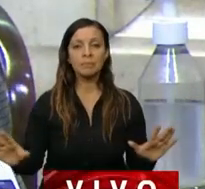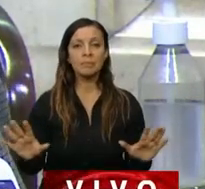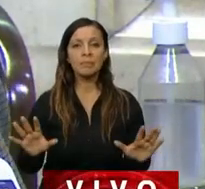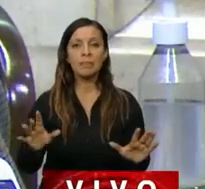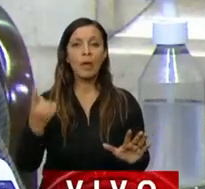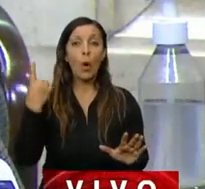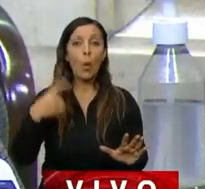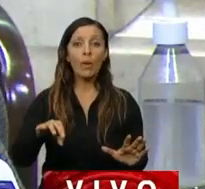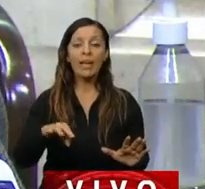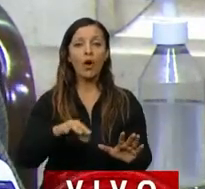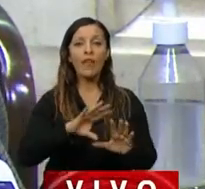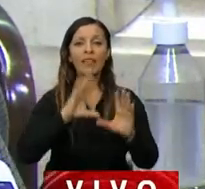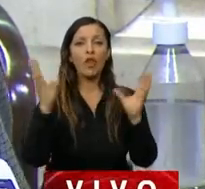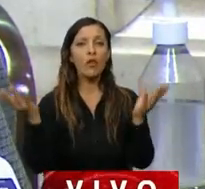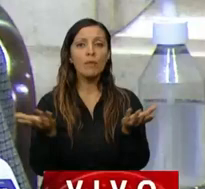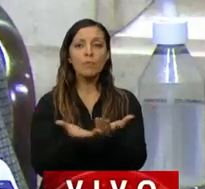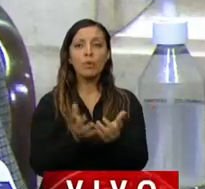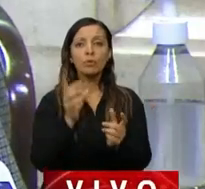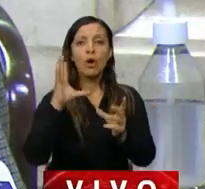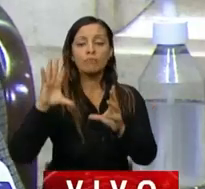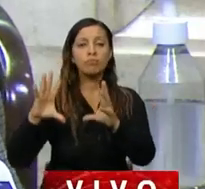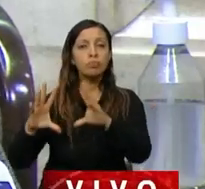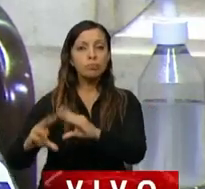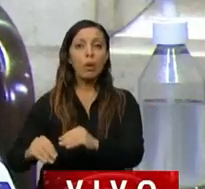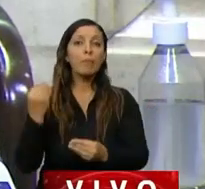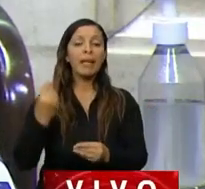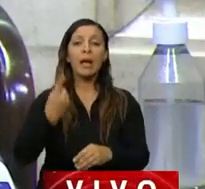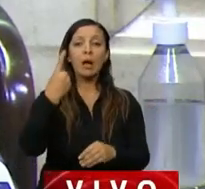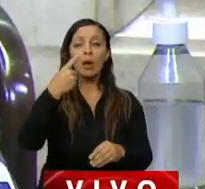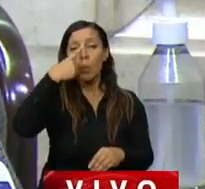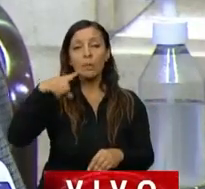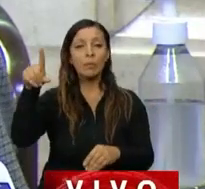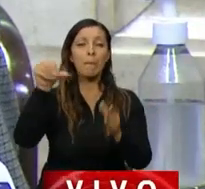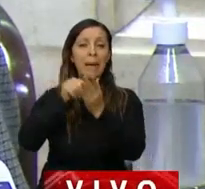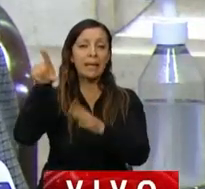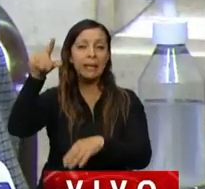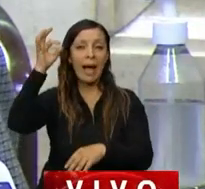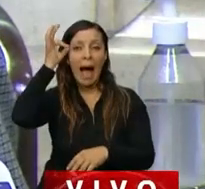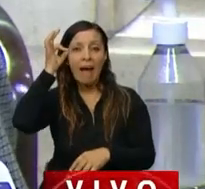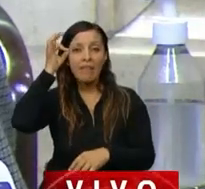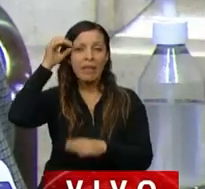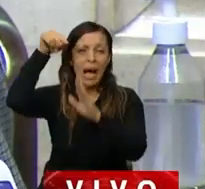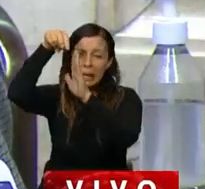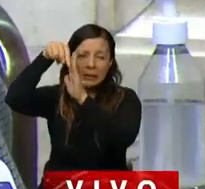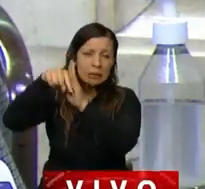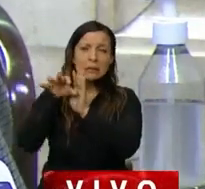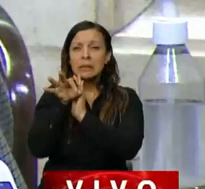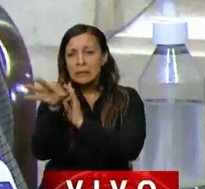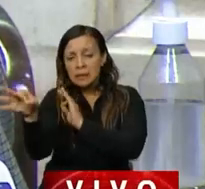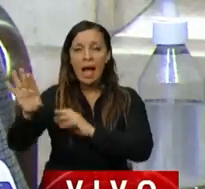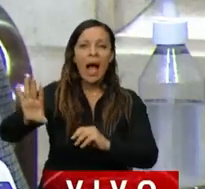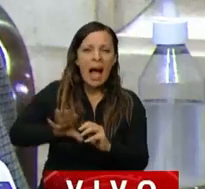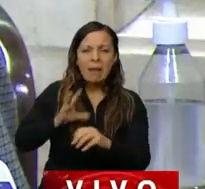excepción planetaria en decadencia, porque hasta el último país africano, aún el que ha sufrido